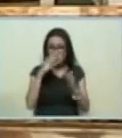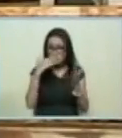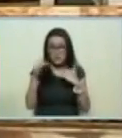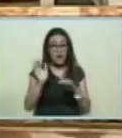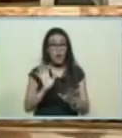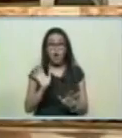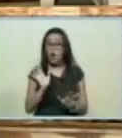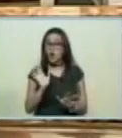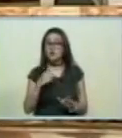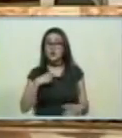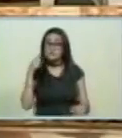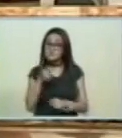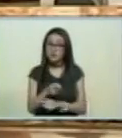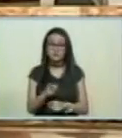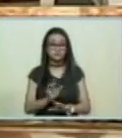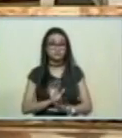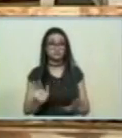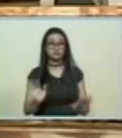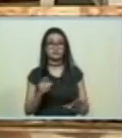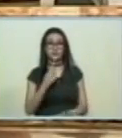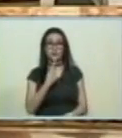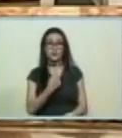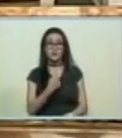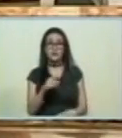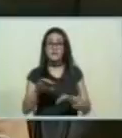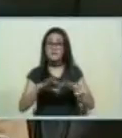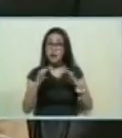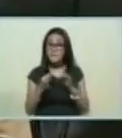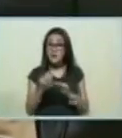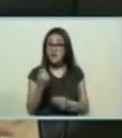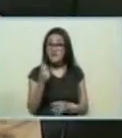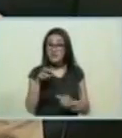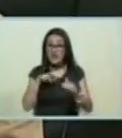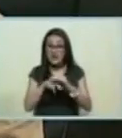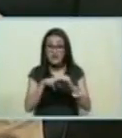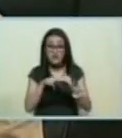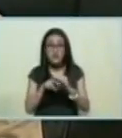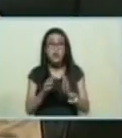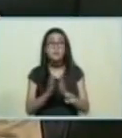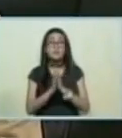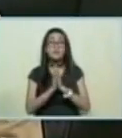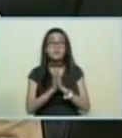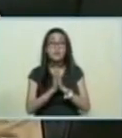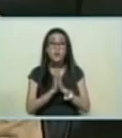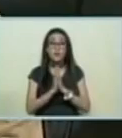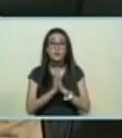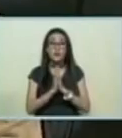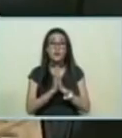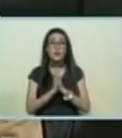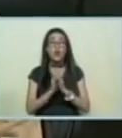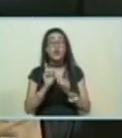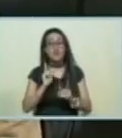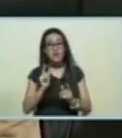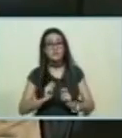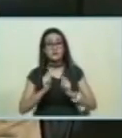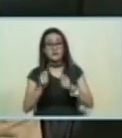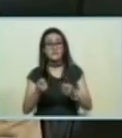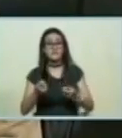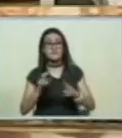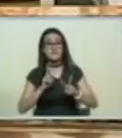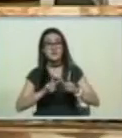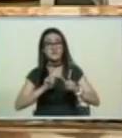es una orden. Las familias que aún queden por ahí en refugio o que hayan sido llevadas a refugio deben tener su